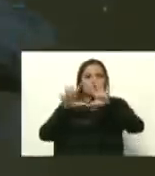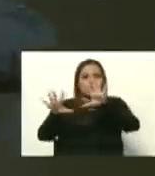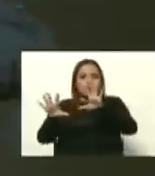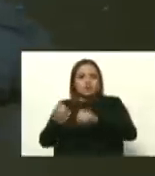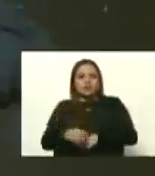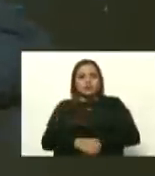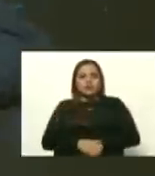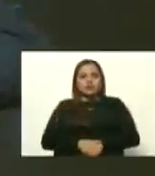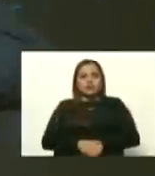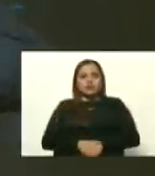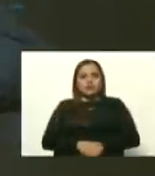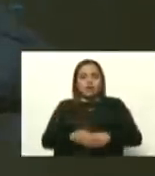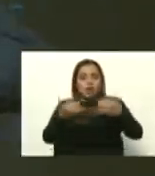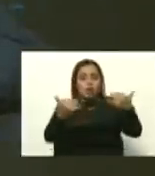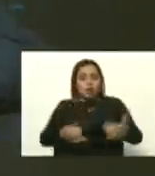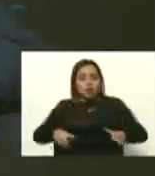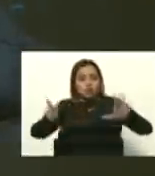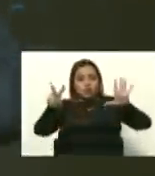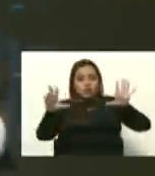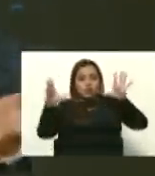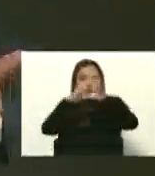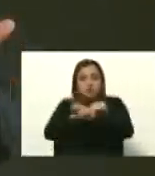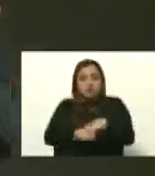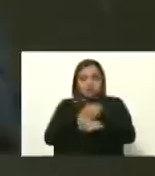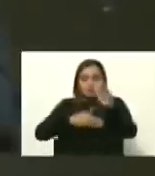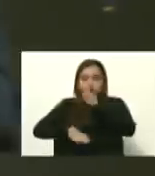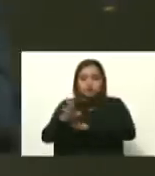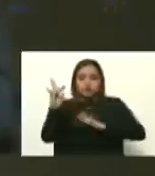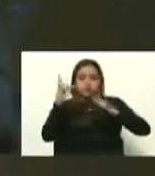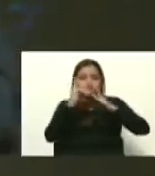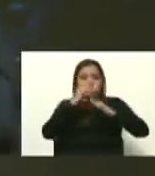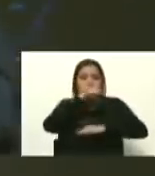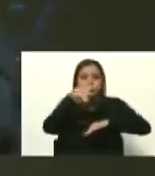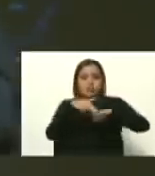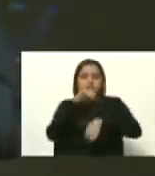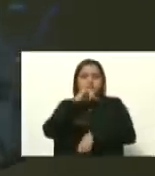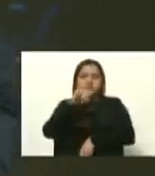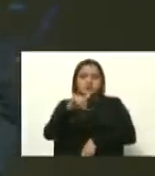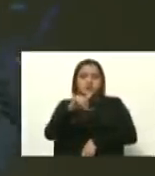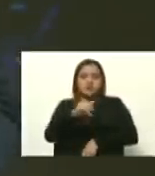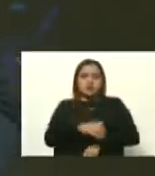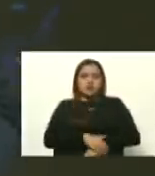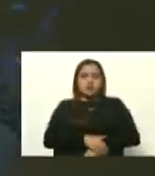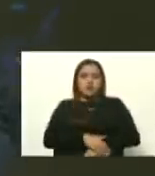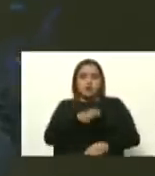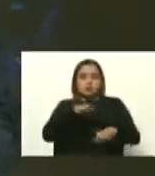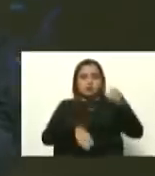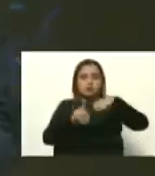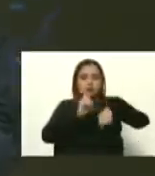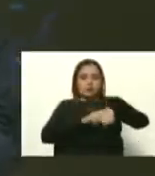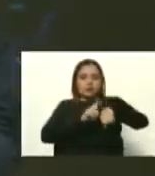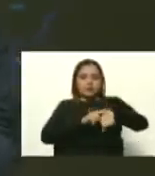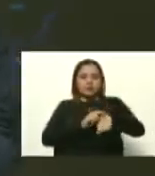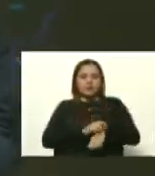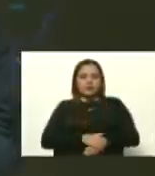Y cuando son exactamente las 7 de la noche, nos vamos al Panteón Nacional con información de última hora.